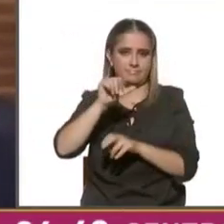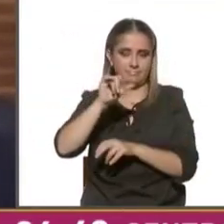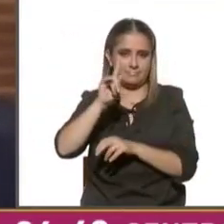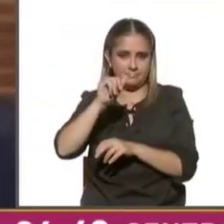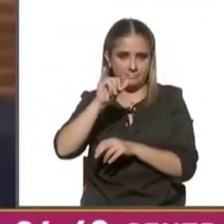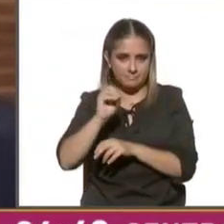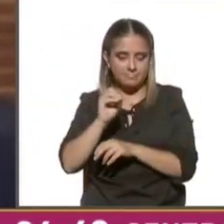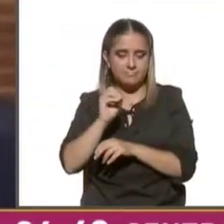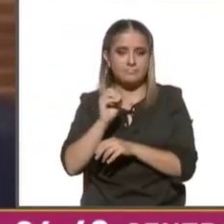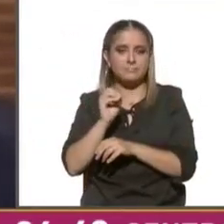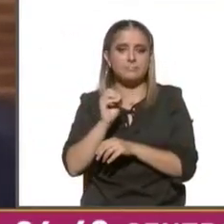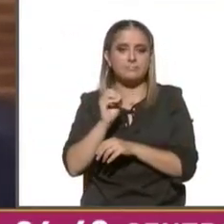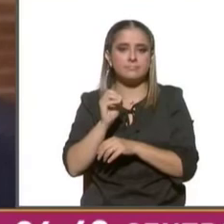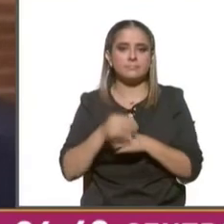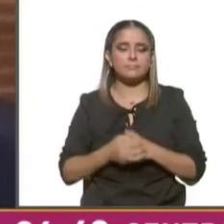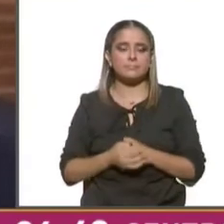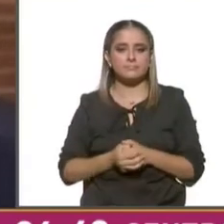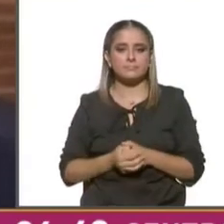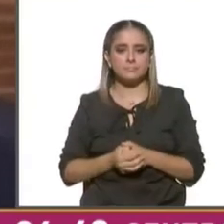cómo se